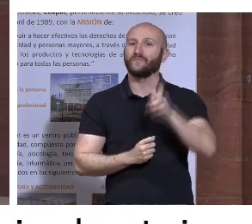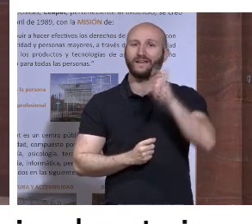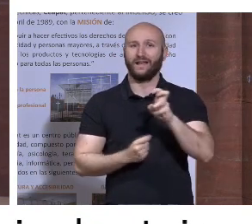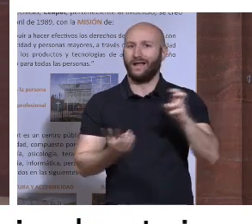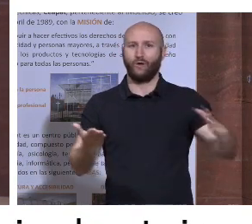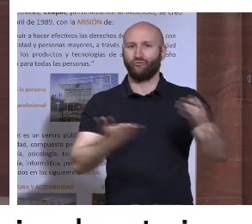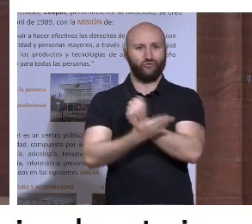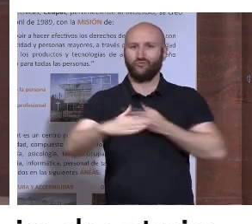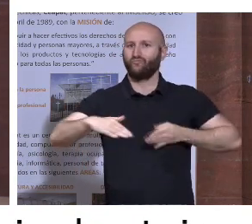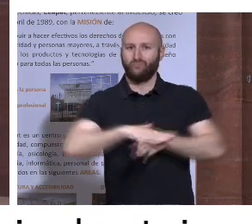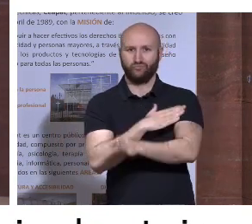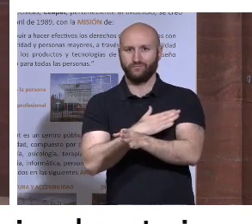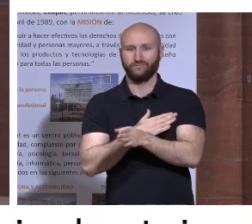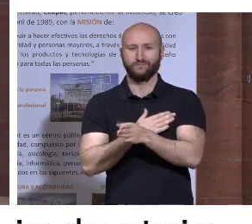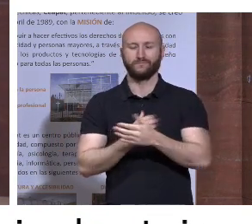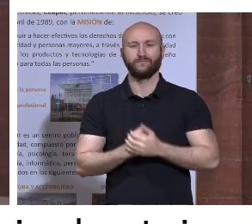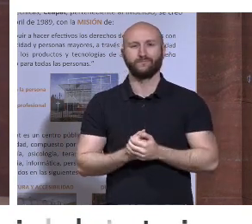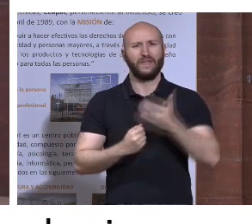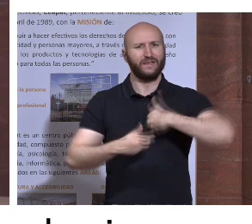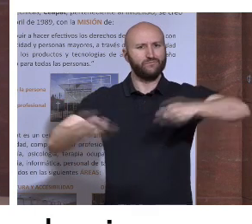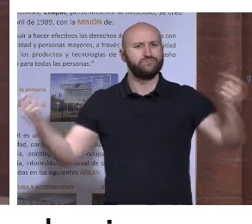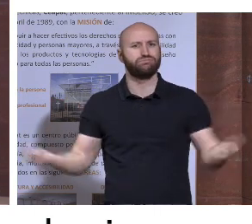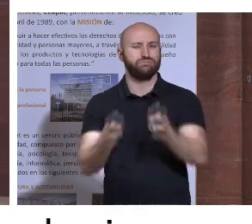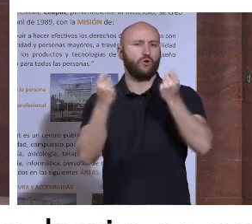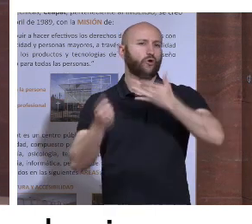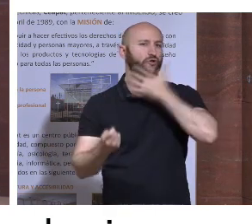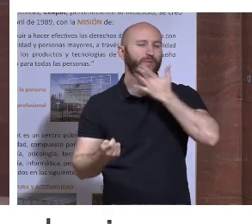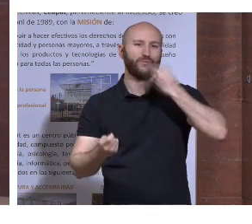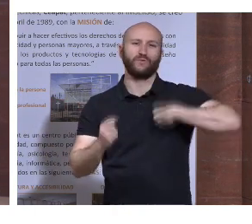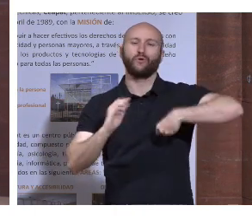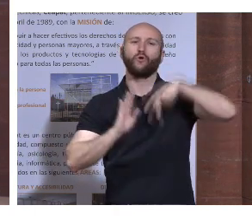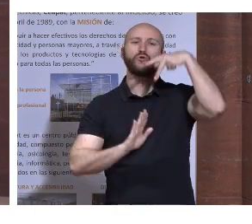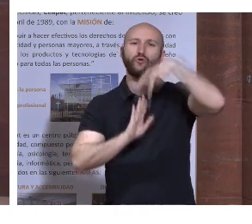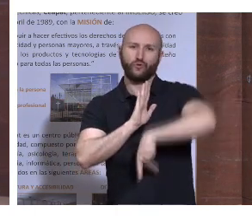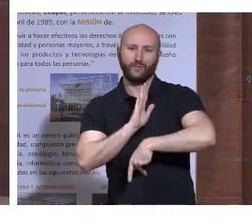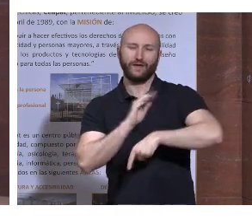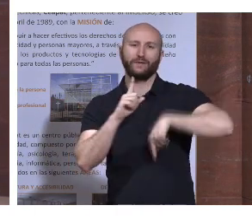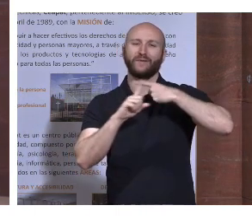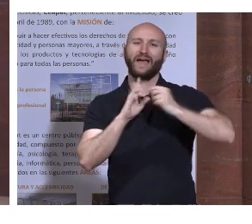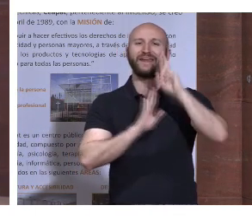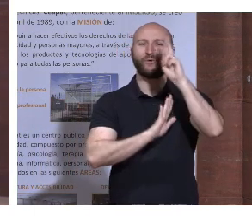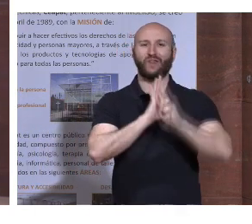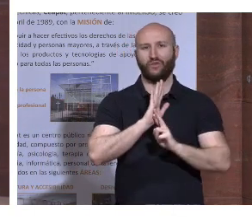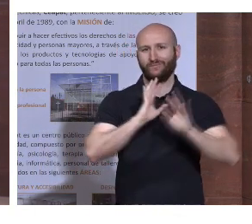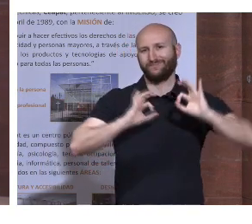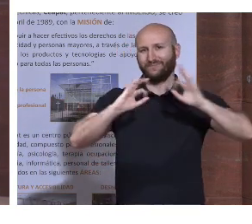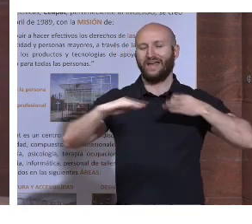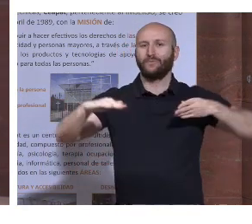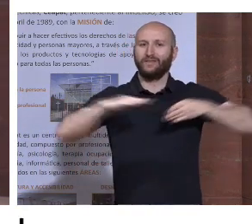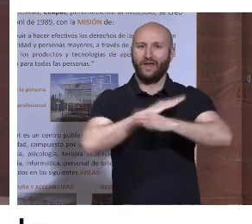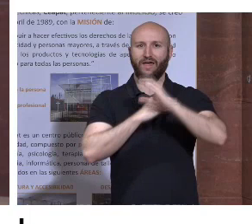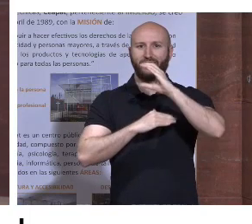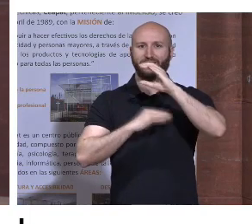todos. Ha impulsado el conocimiento, la normalización y la regulación de la accesibilidad TIC